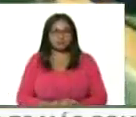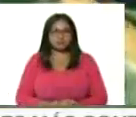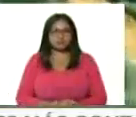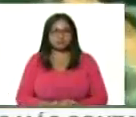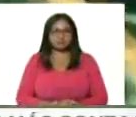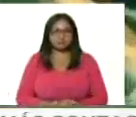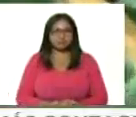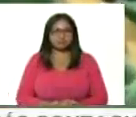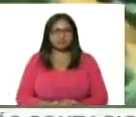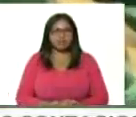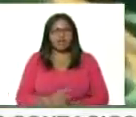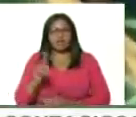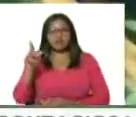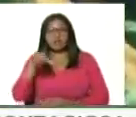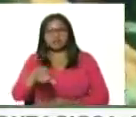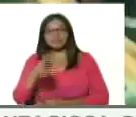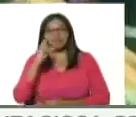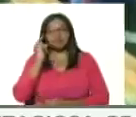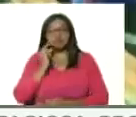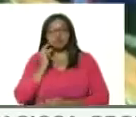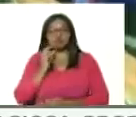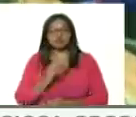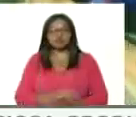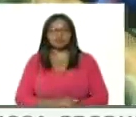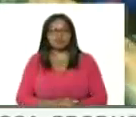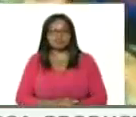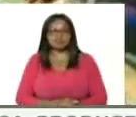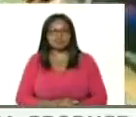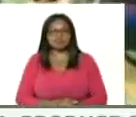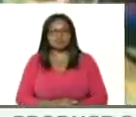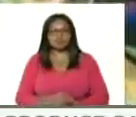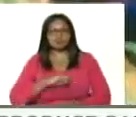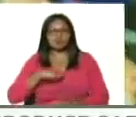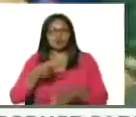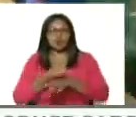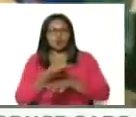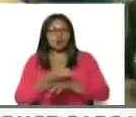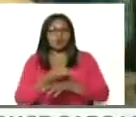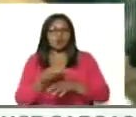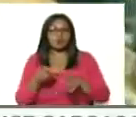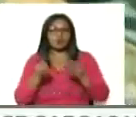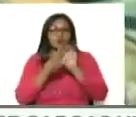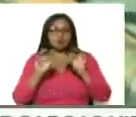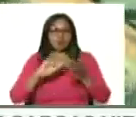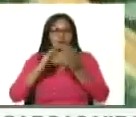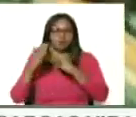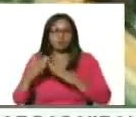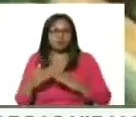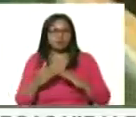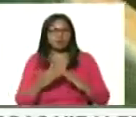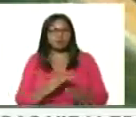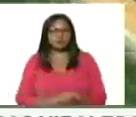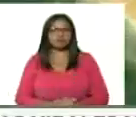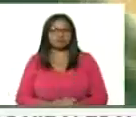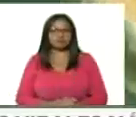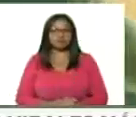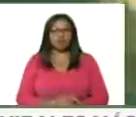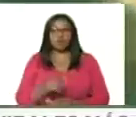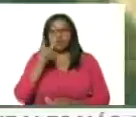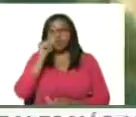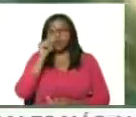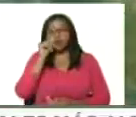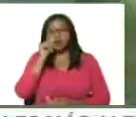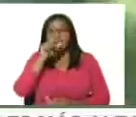Araya. Allá está el gobernador y está nuestro ministro comunero, Juan Laya. Bueno, para que ustedes